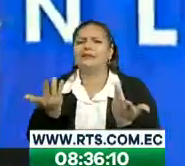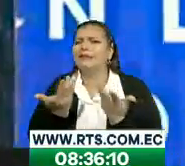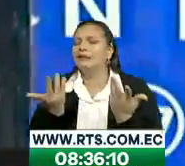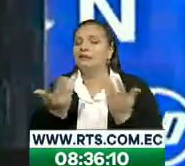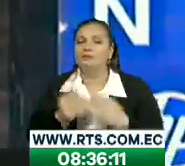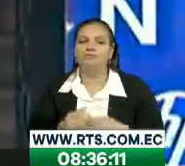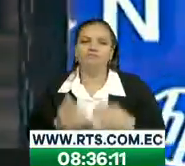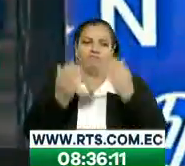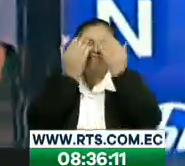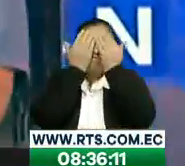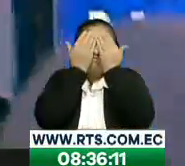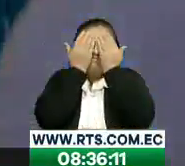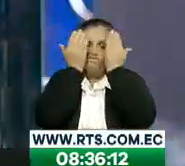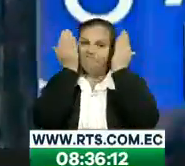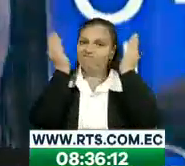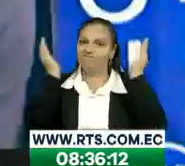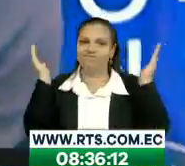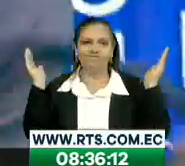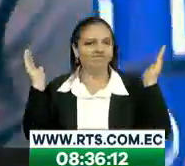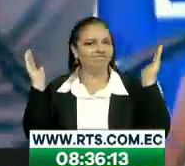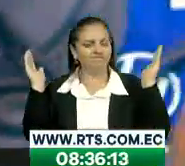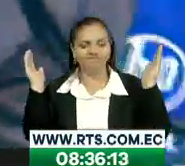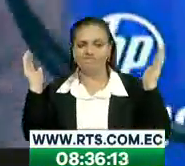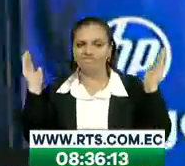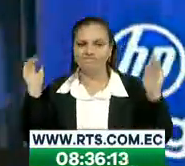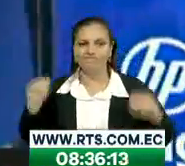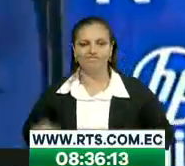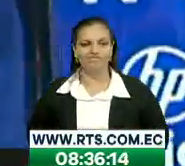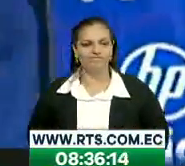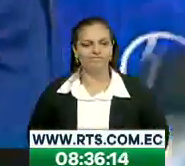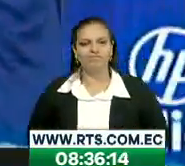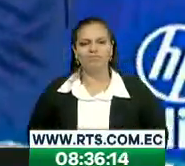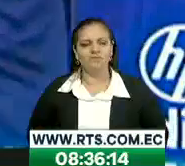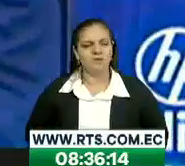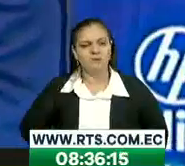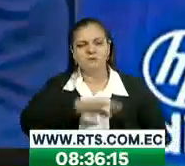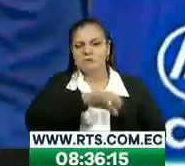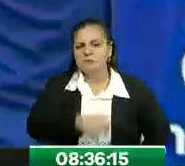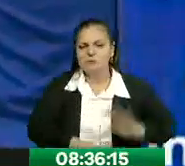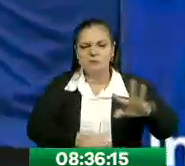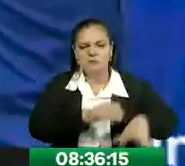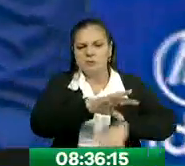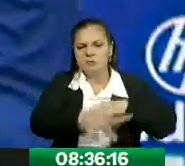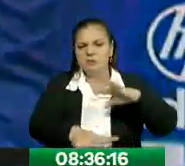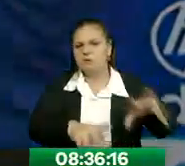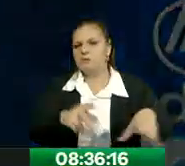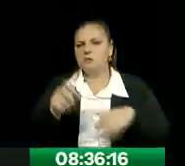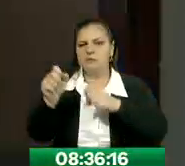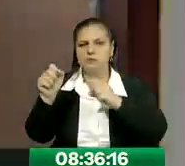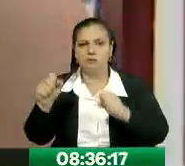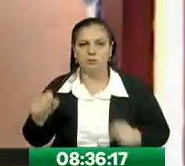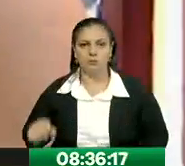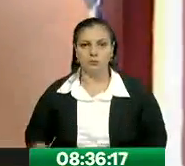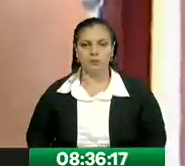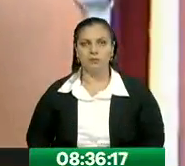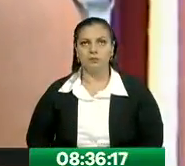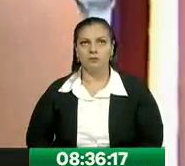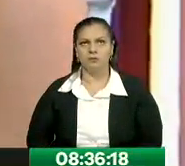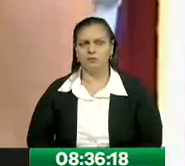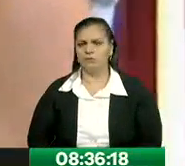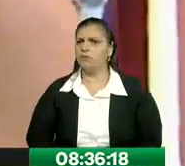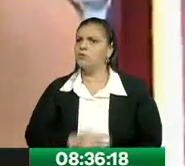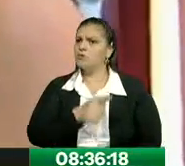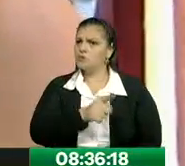crimen motivado en el robo, ya que varias de sus pertenencias no se encontraban en el departamento. Oh, la puerta siempre la